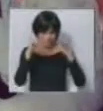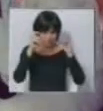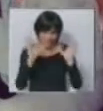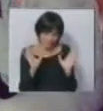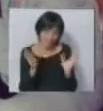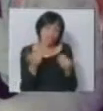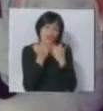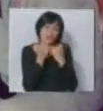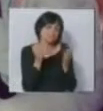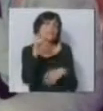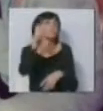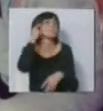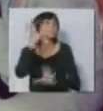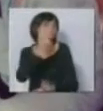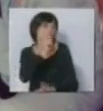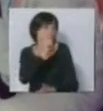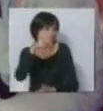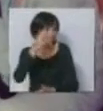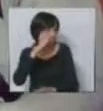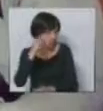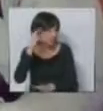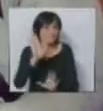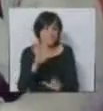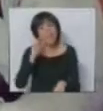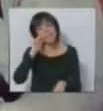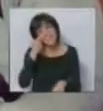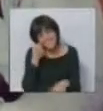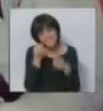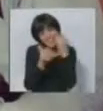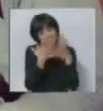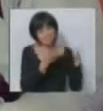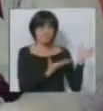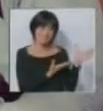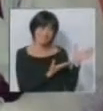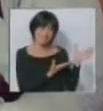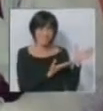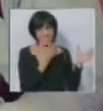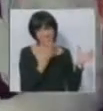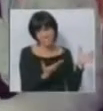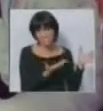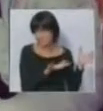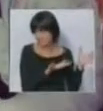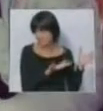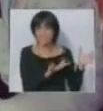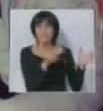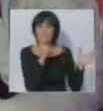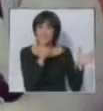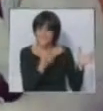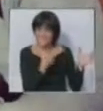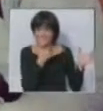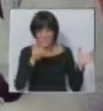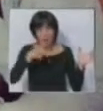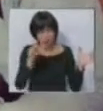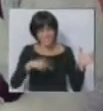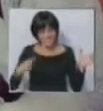mil palabras. Es como la foto, esta perita así de coté como diciendo, mirá qué lindo lo que mandó, gracias, mira. Pero te dicen, ay, sí, un